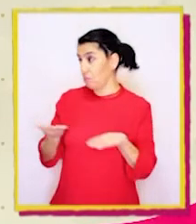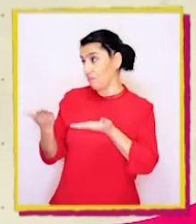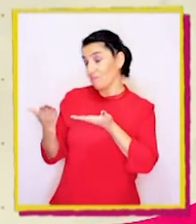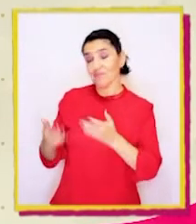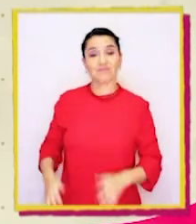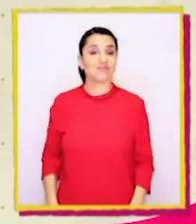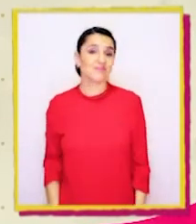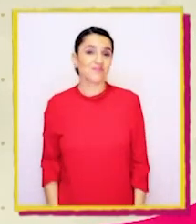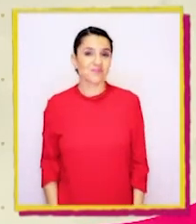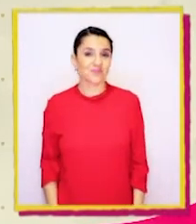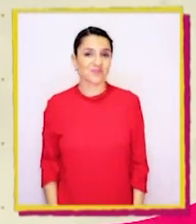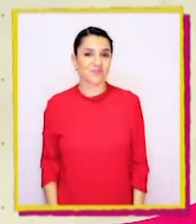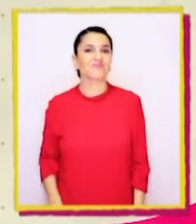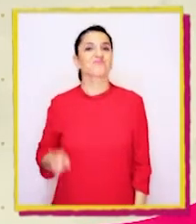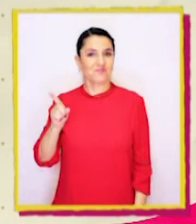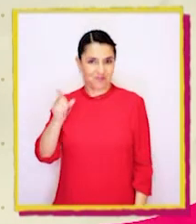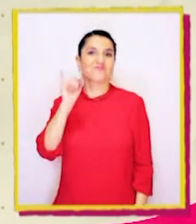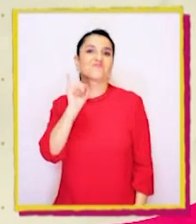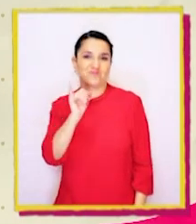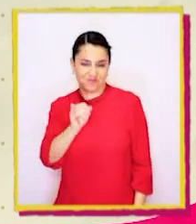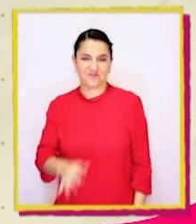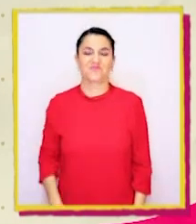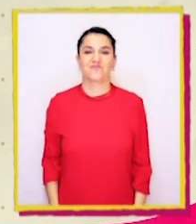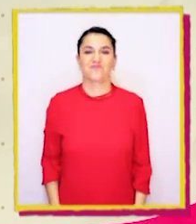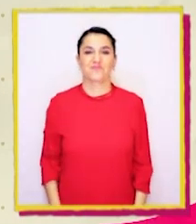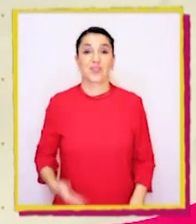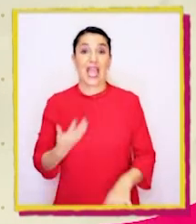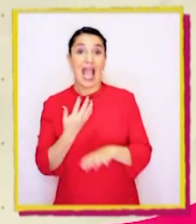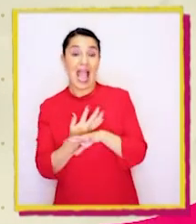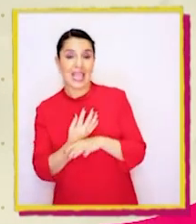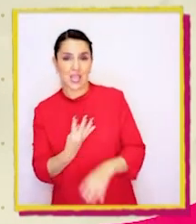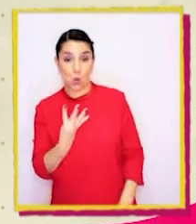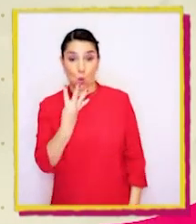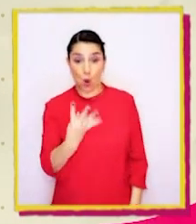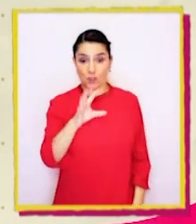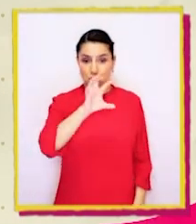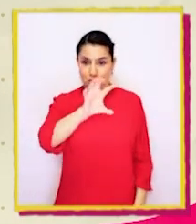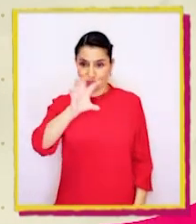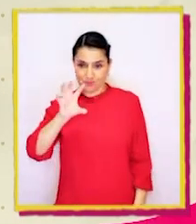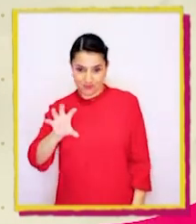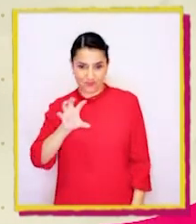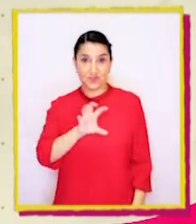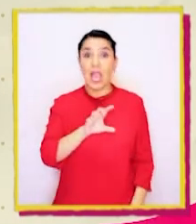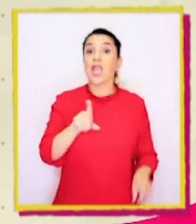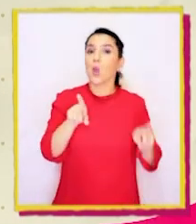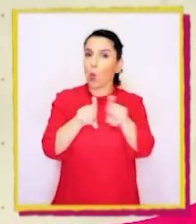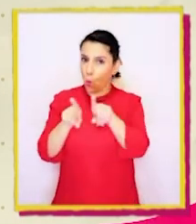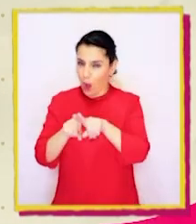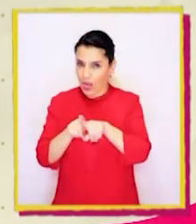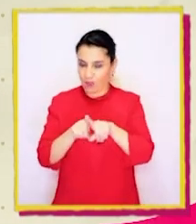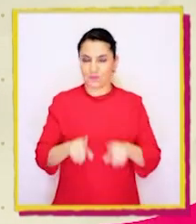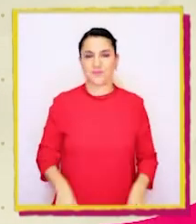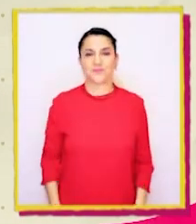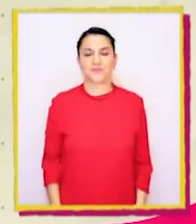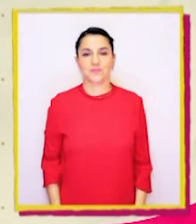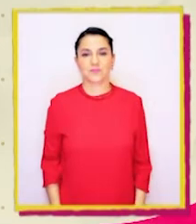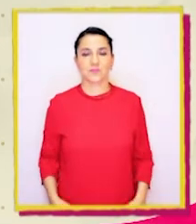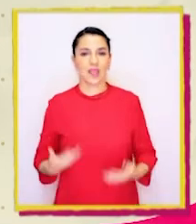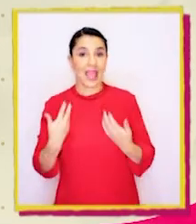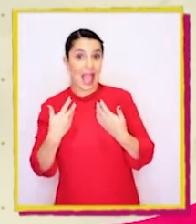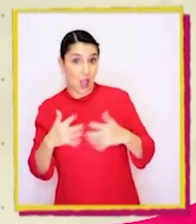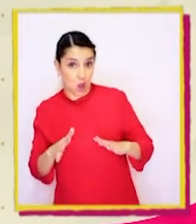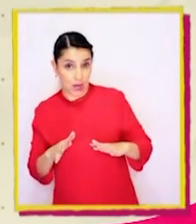algo así. ¡Ahí sí! Tenemos cuatro partes iguales de la pizza. Ahora,